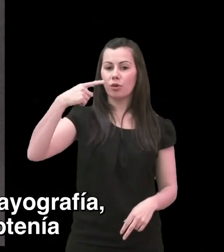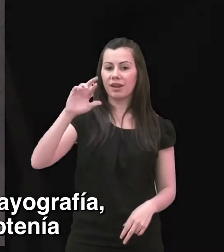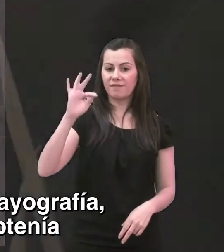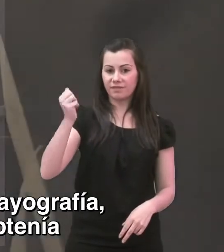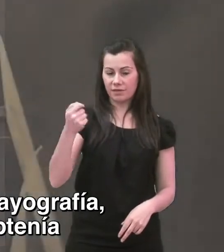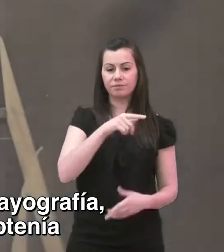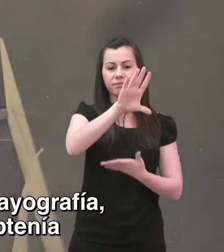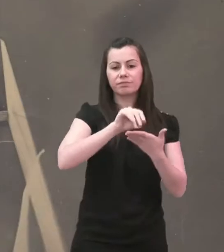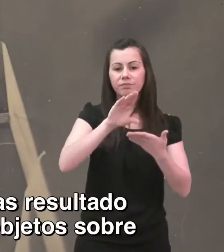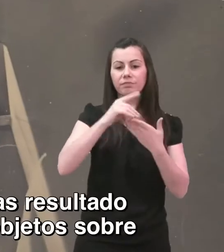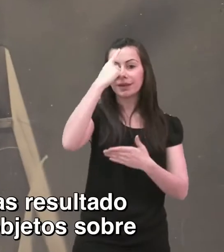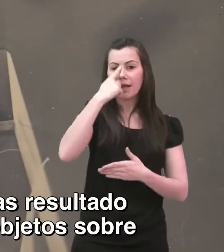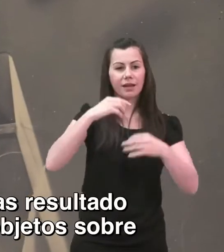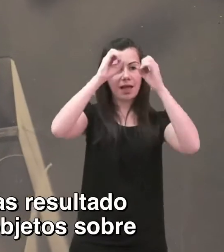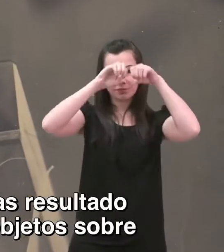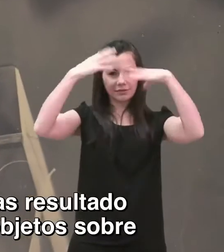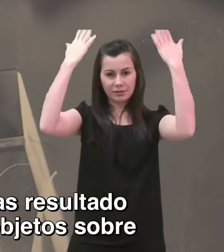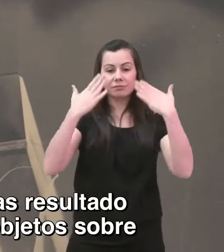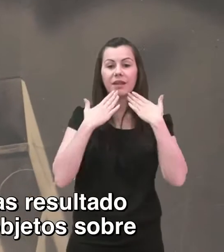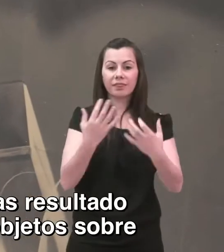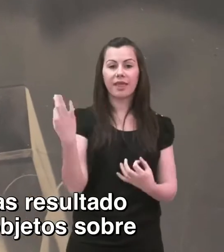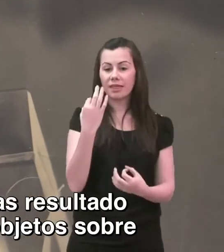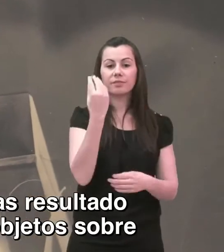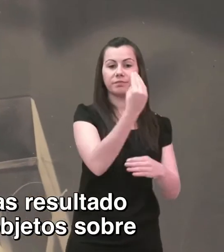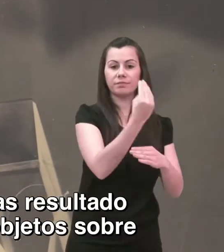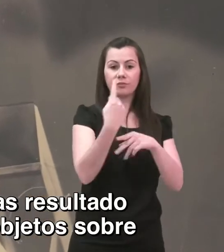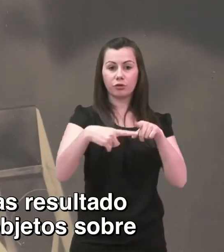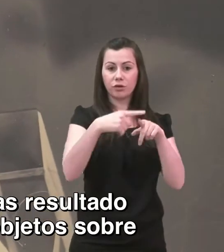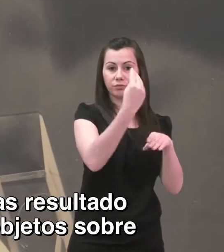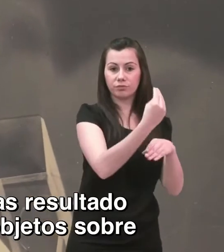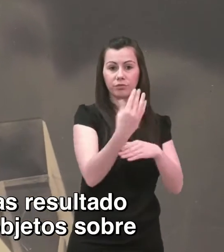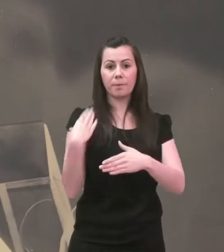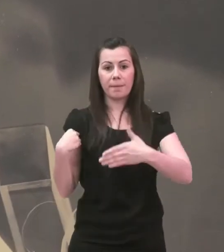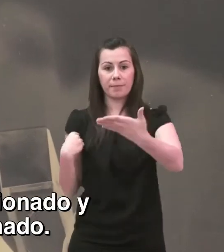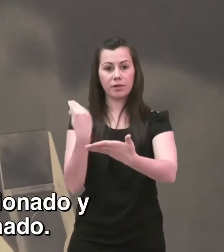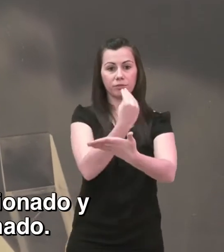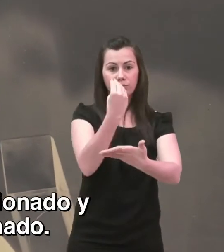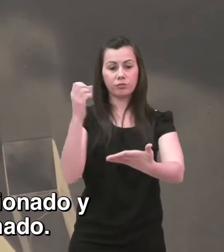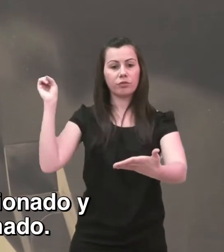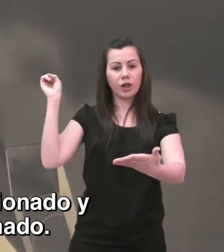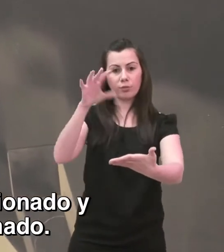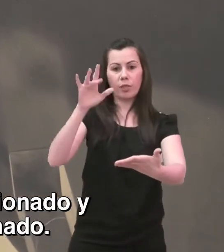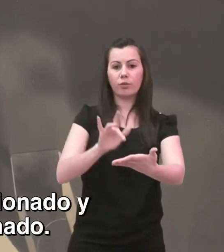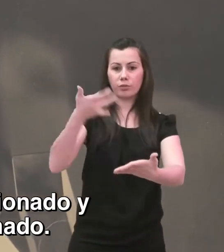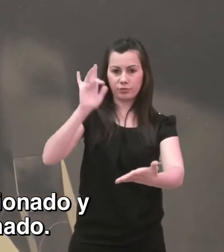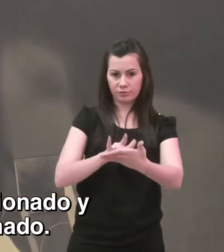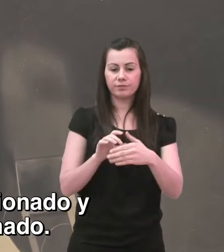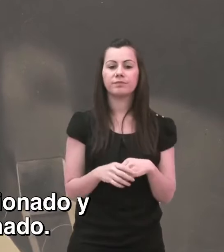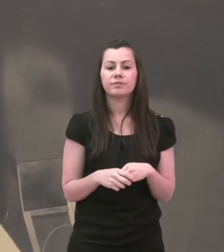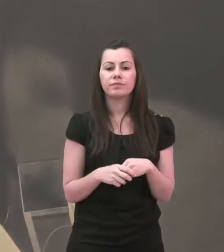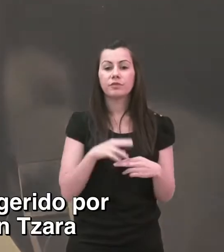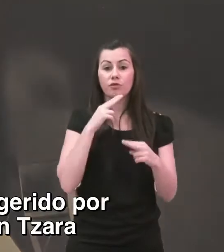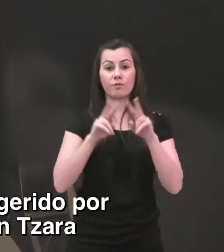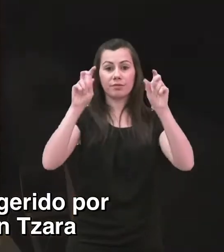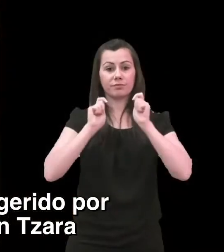rayografía, con la que obtenía imágenes abstractas resultado de situar distintos objetos sobre un papel emulsionado y luego